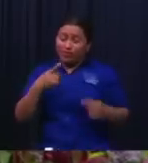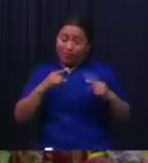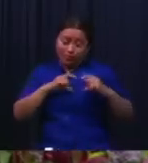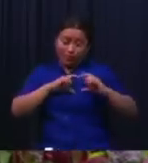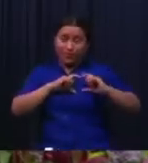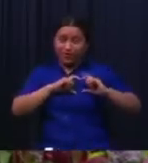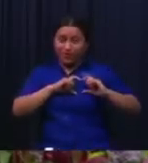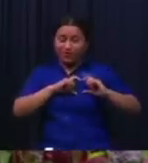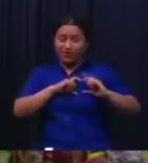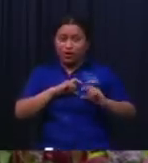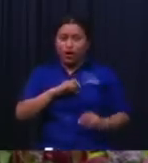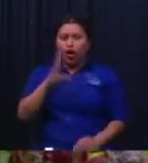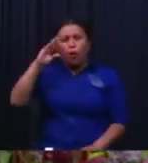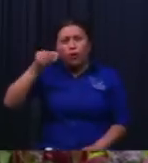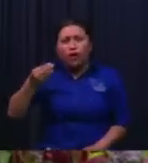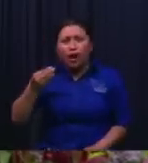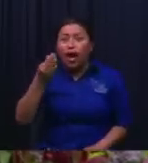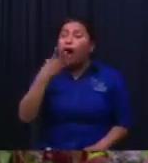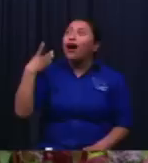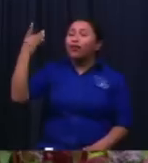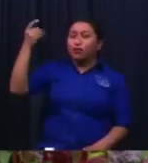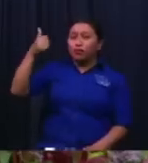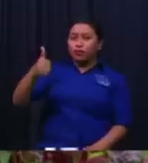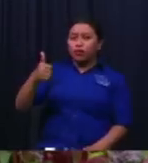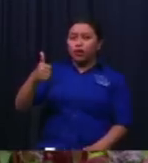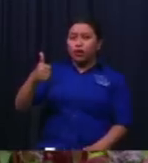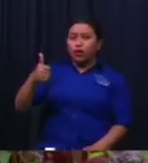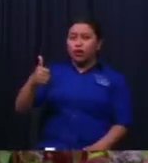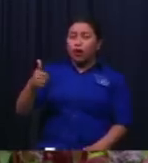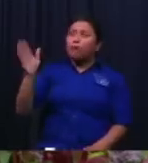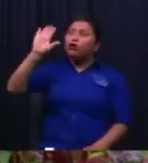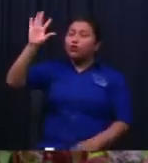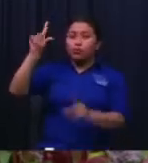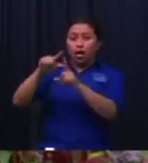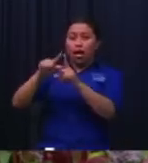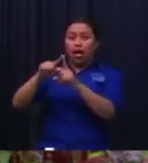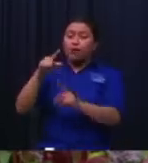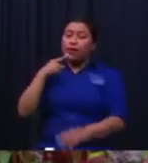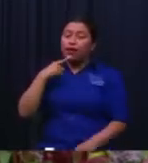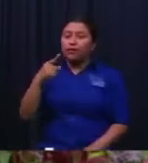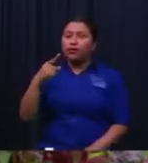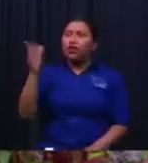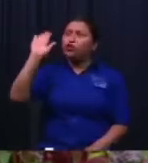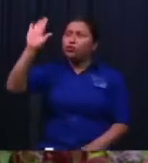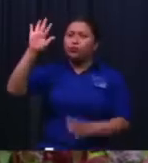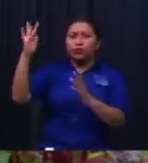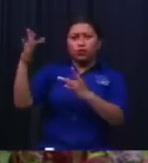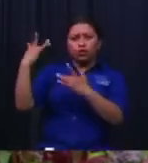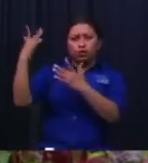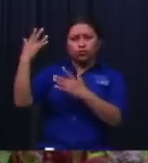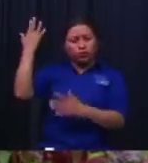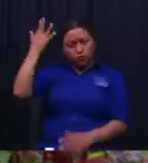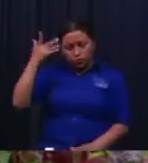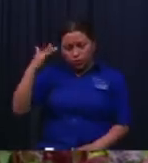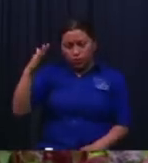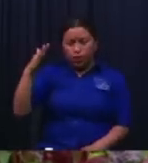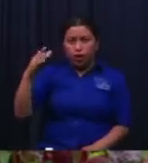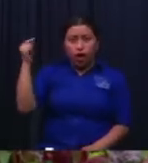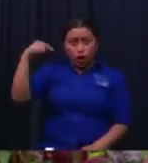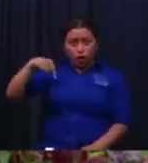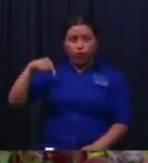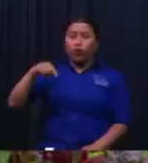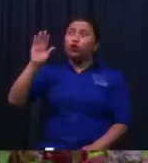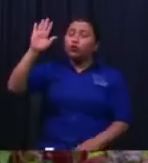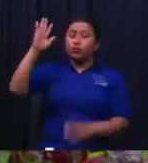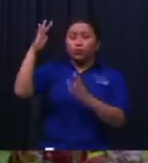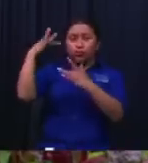bueno. Porque su palabra dice que sus misericordias son nuevas. Y hoy, su misericordia